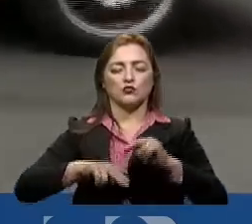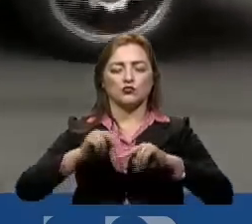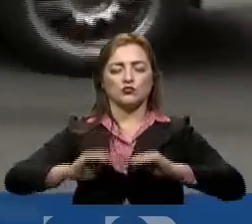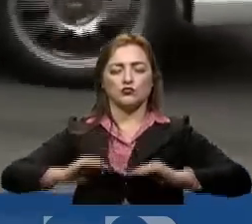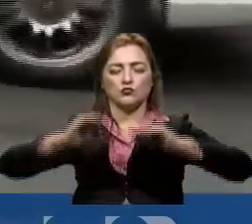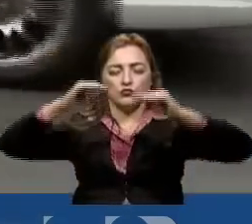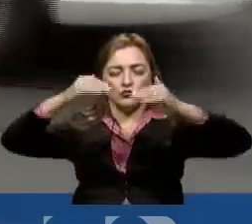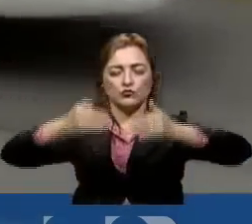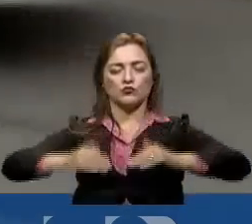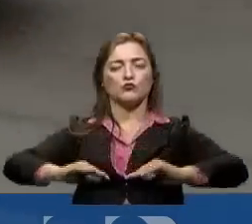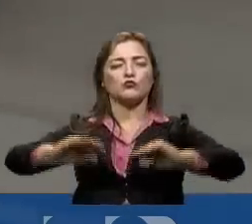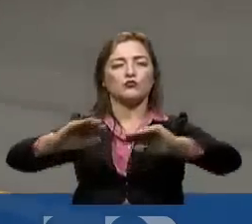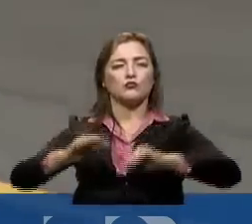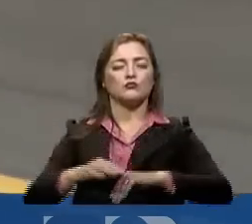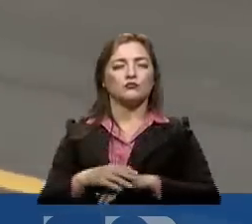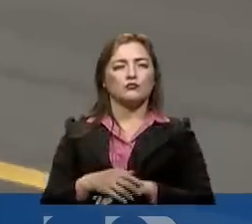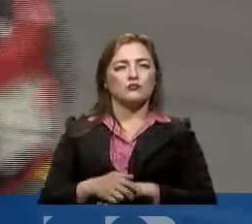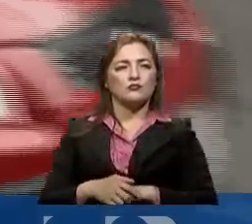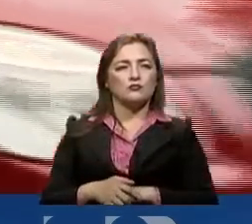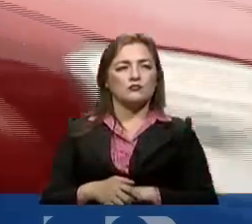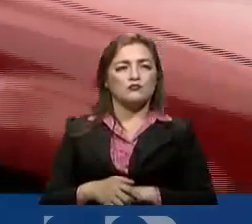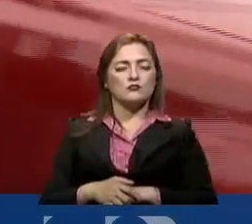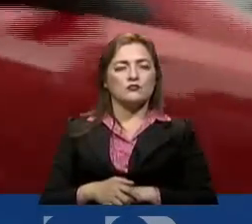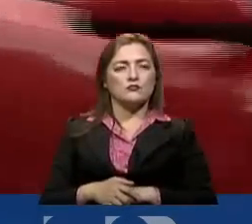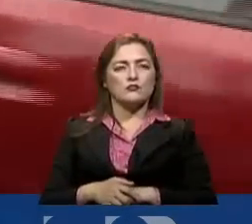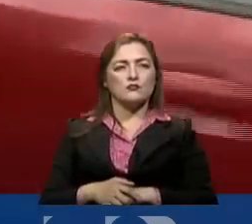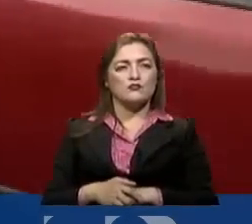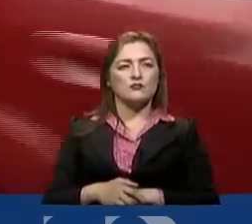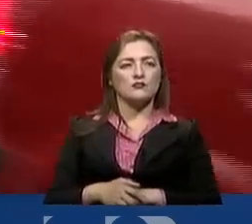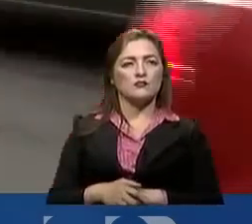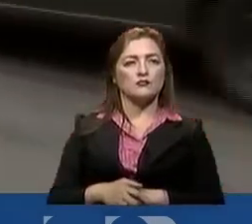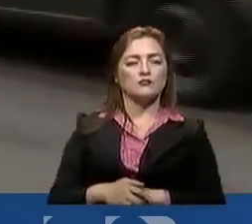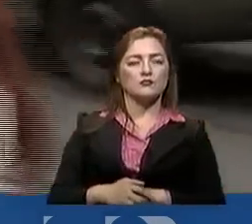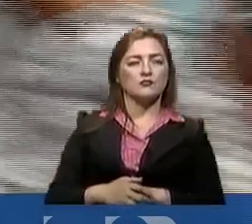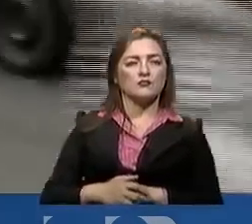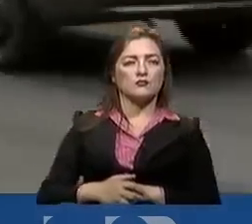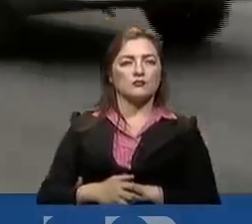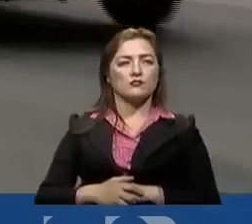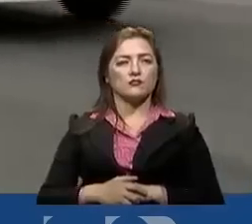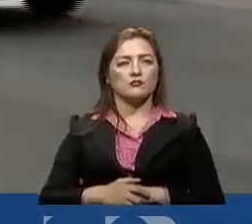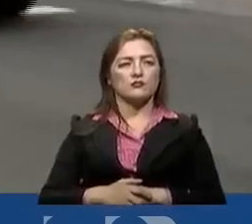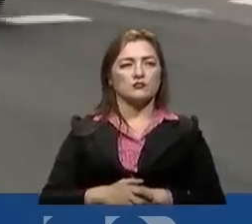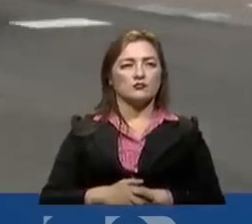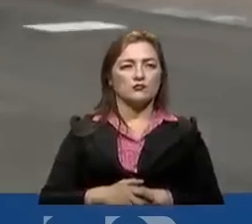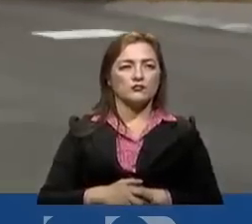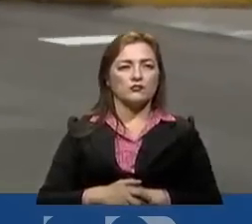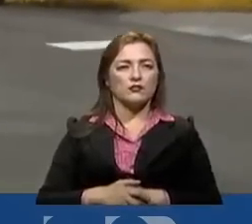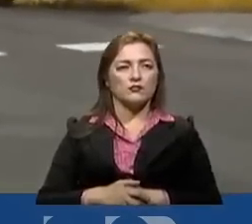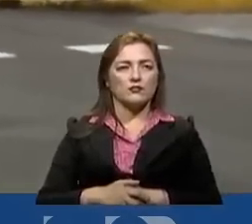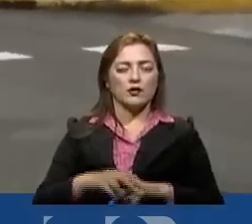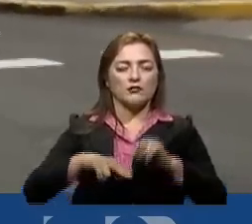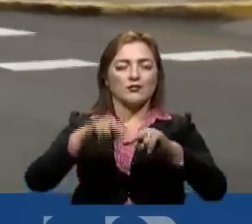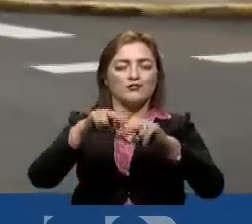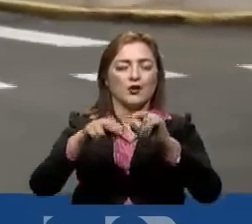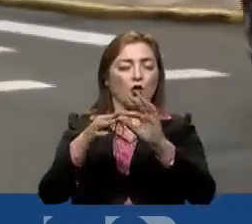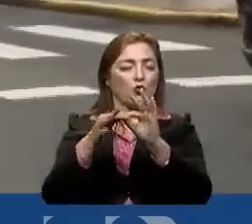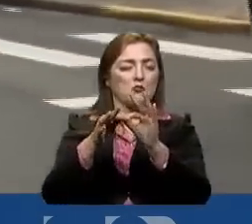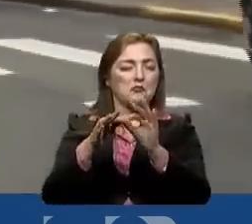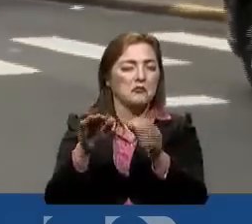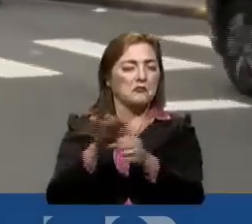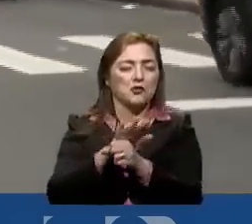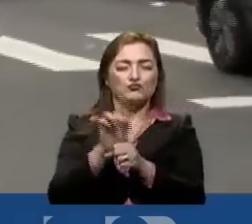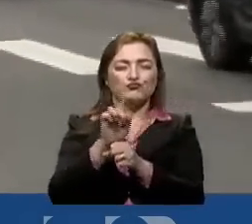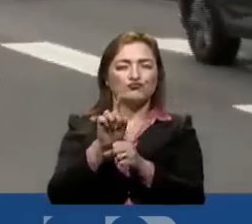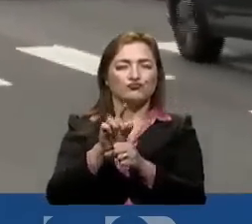Y para variar, pues nosotros también estuvimos ejemplificando que, si bien es cierto, se hicieron trabajos de repavimentación, pero no hicieron el trabajo completo, lo hicieron nada